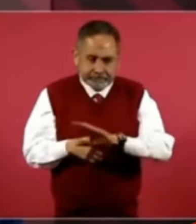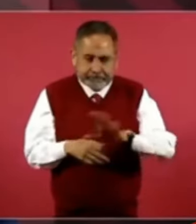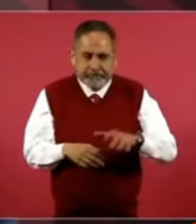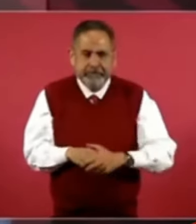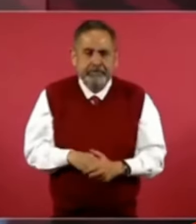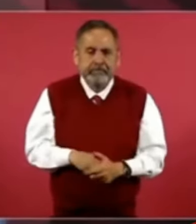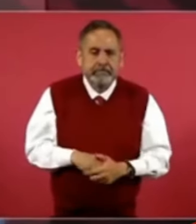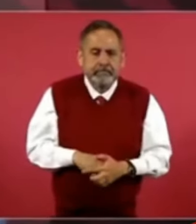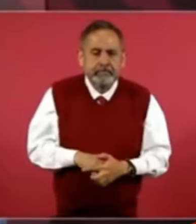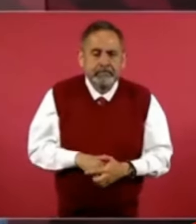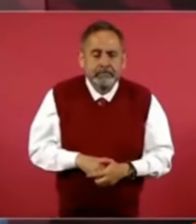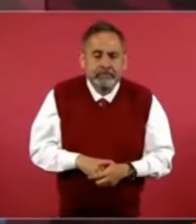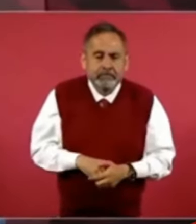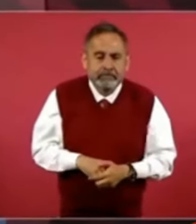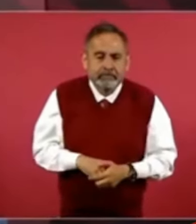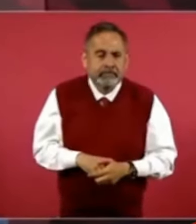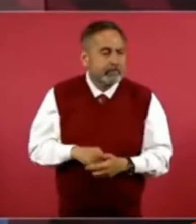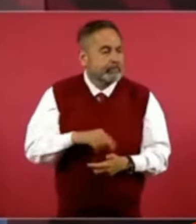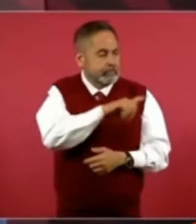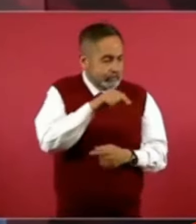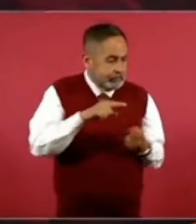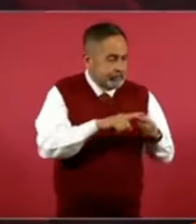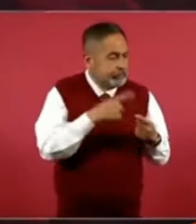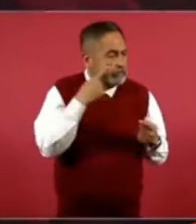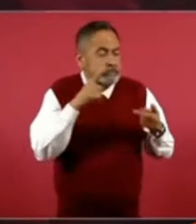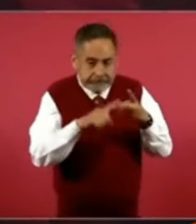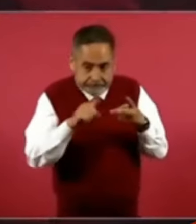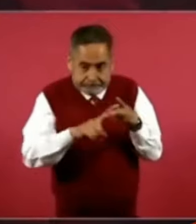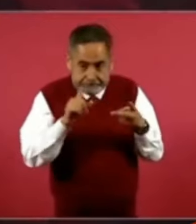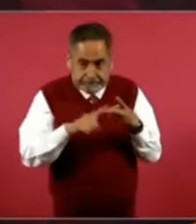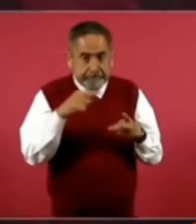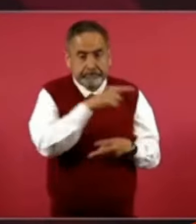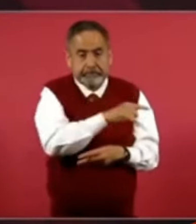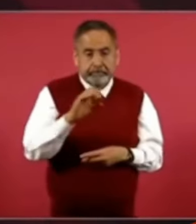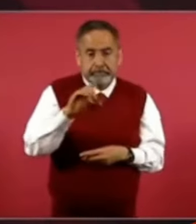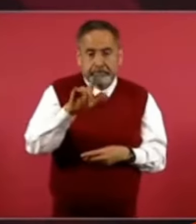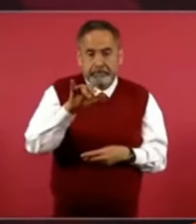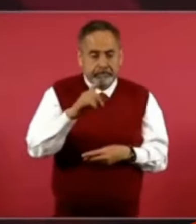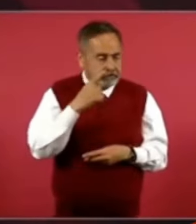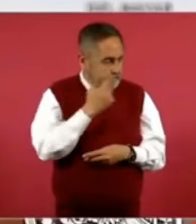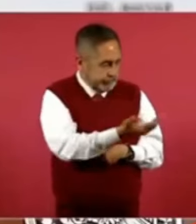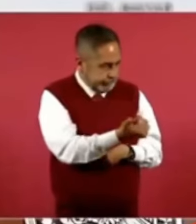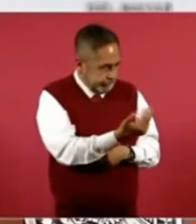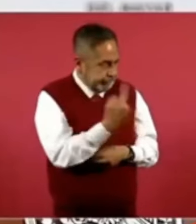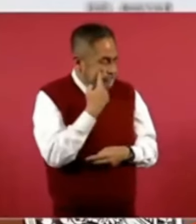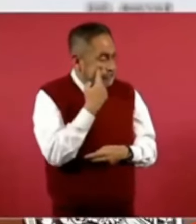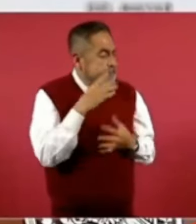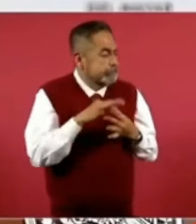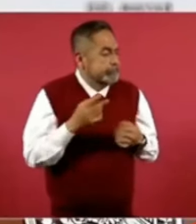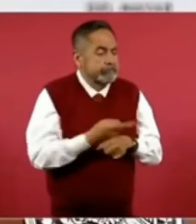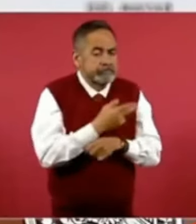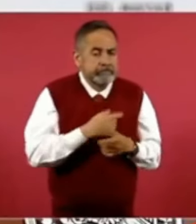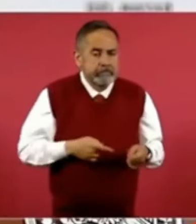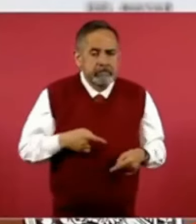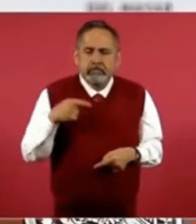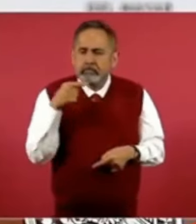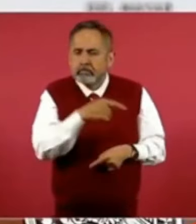Y luego rendir cuentas en esto, porque hacían